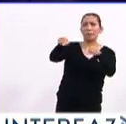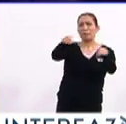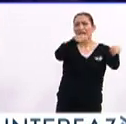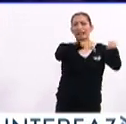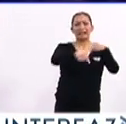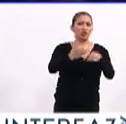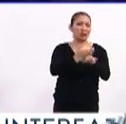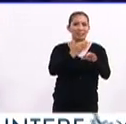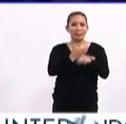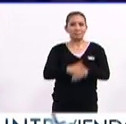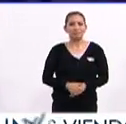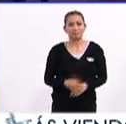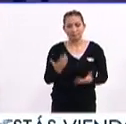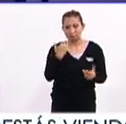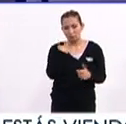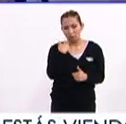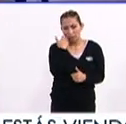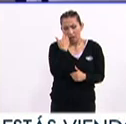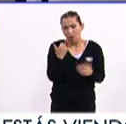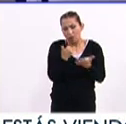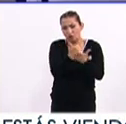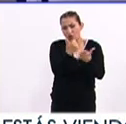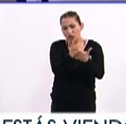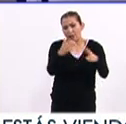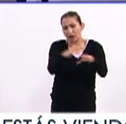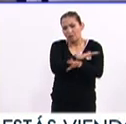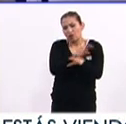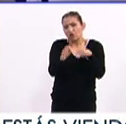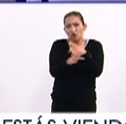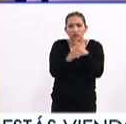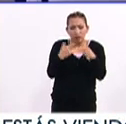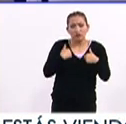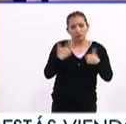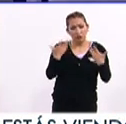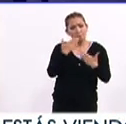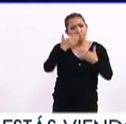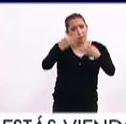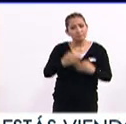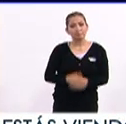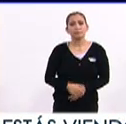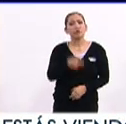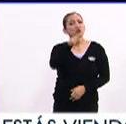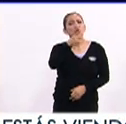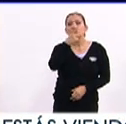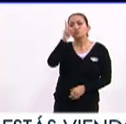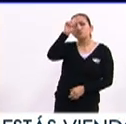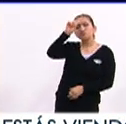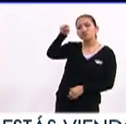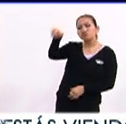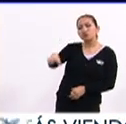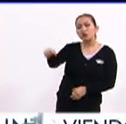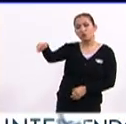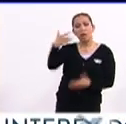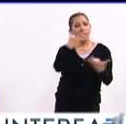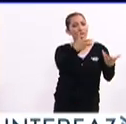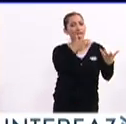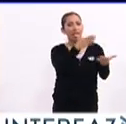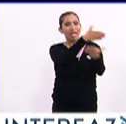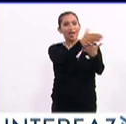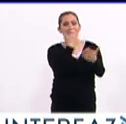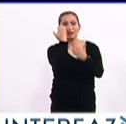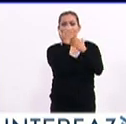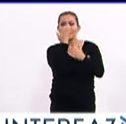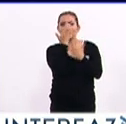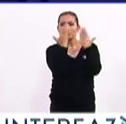problemas que surgen en la actualidad, querer transformar las cosas y hacer las cosas bien. ¿Qué le dirías a alguien que desea estudiar